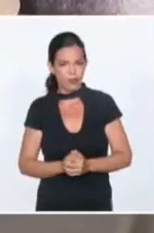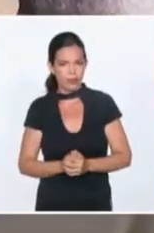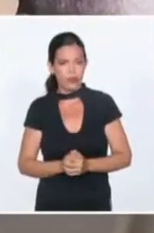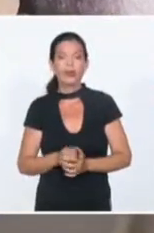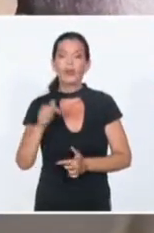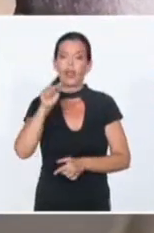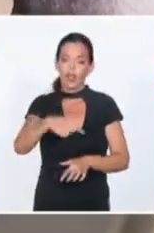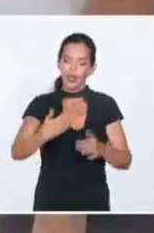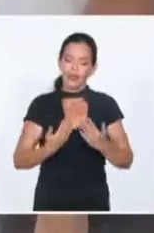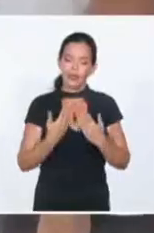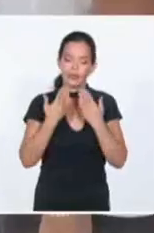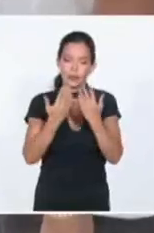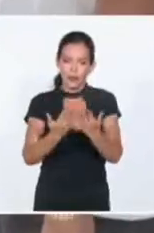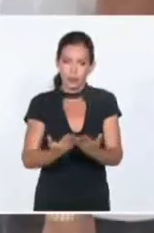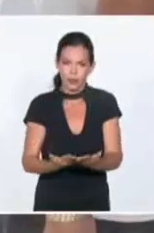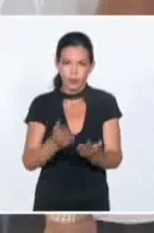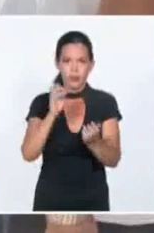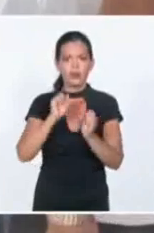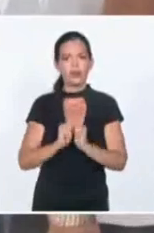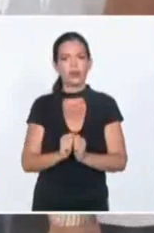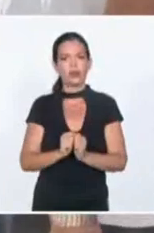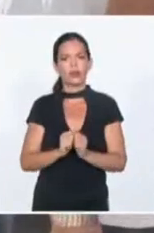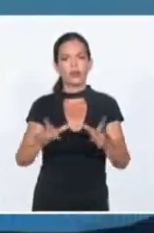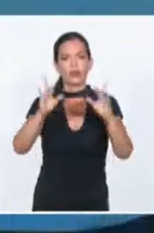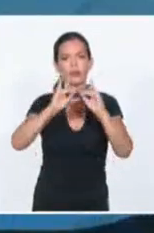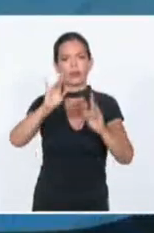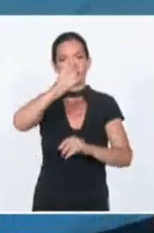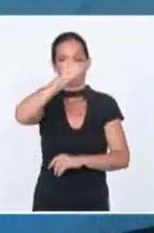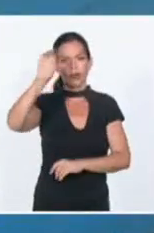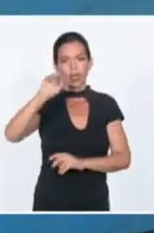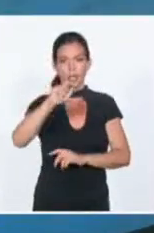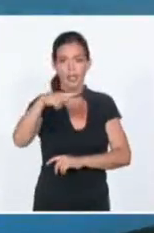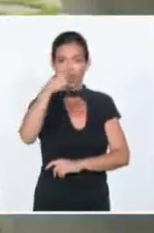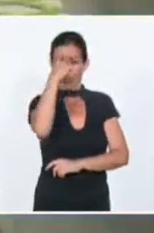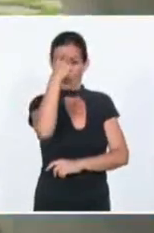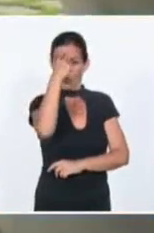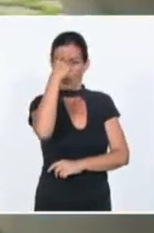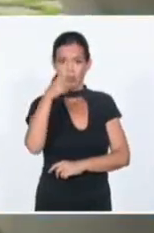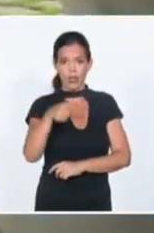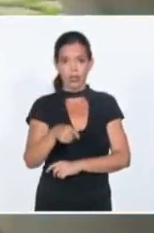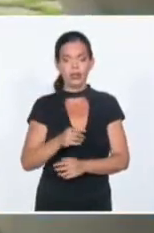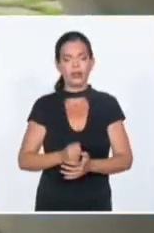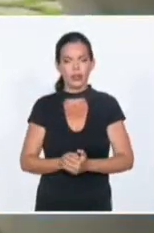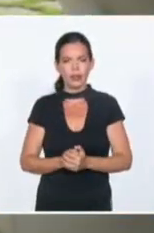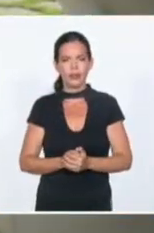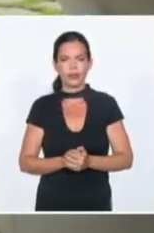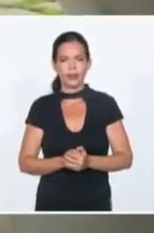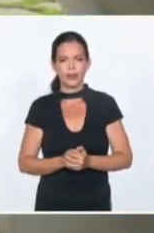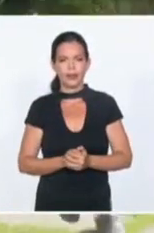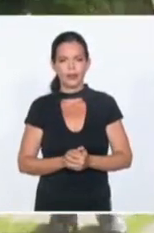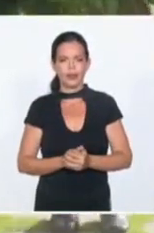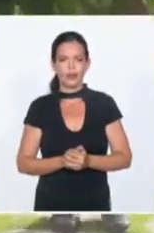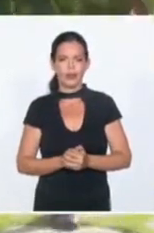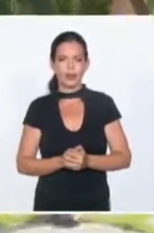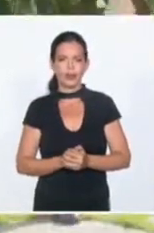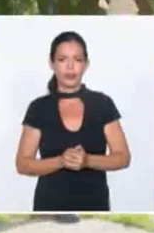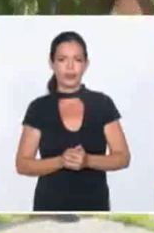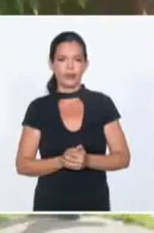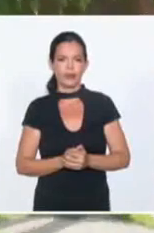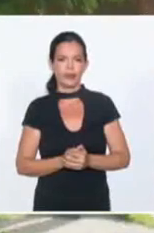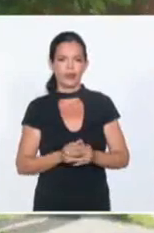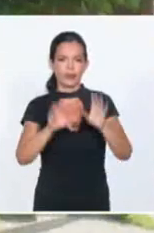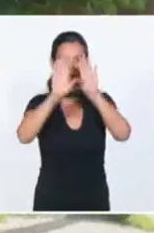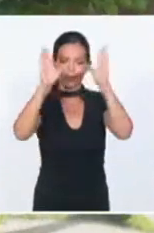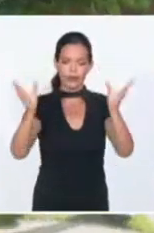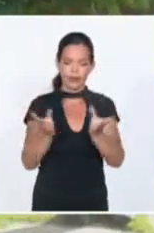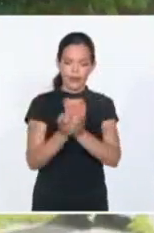rindió tributo en el mausoleo del Segundo Frente Oriental, Fran País García, donde reposan sus cenizas. Una ofrenda